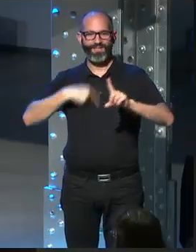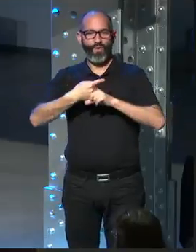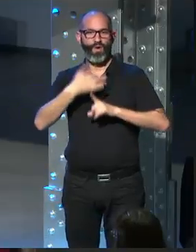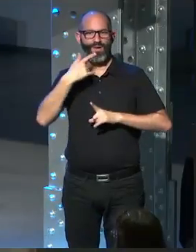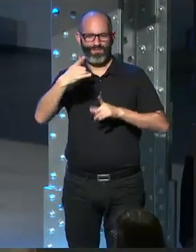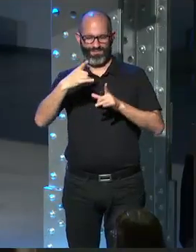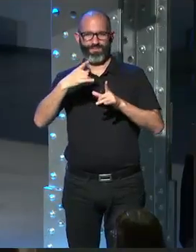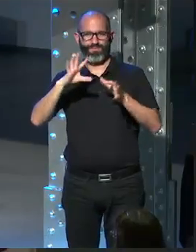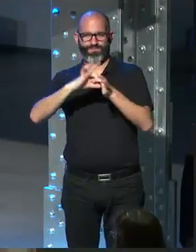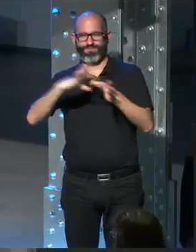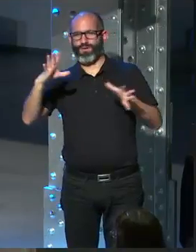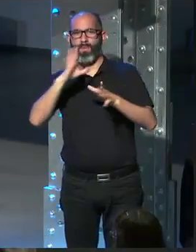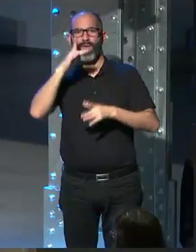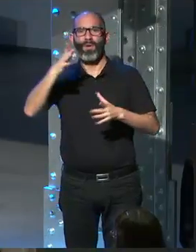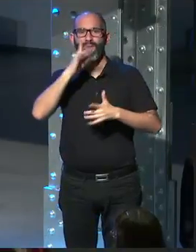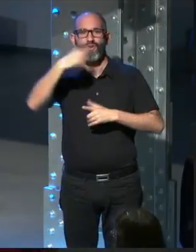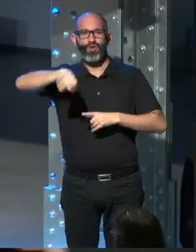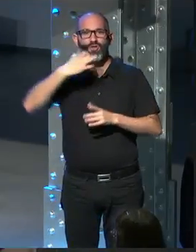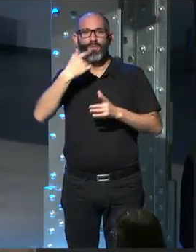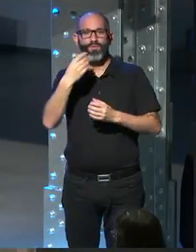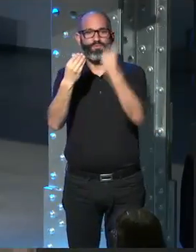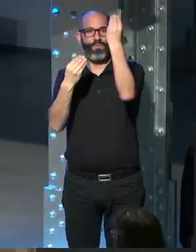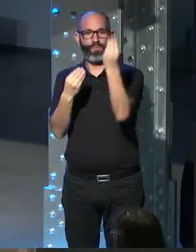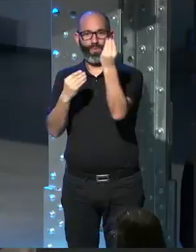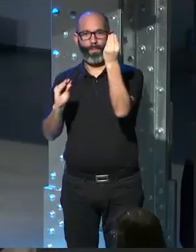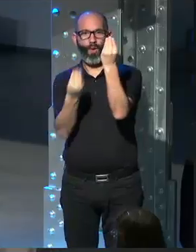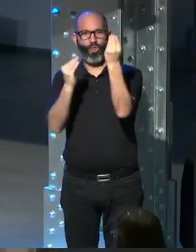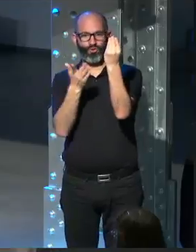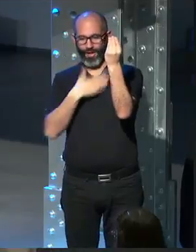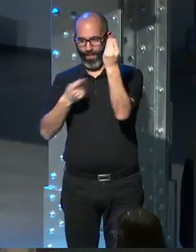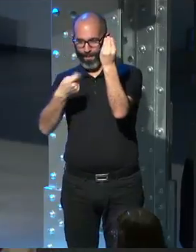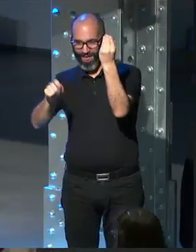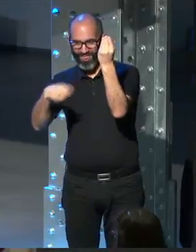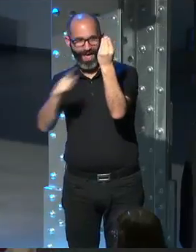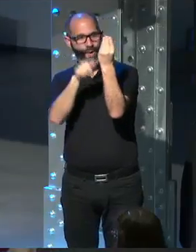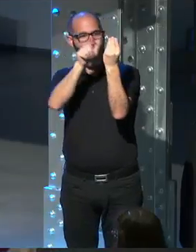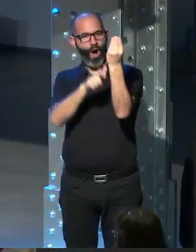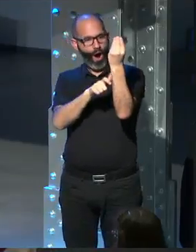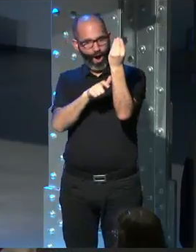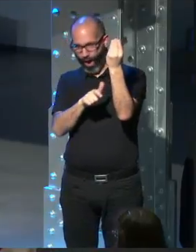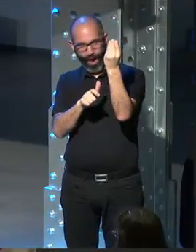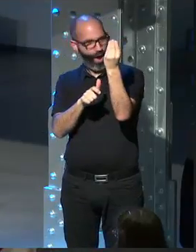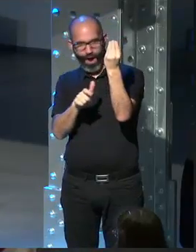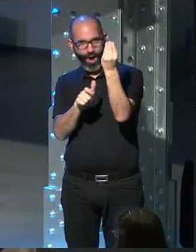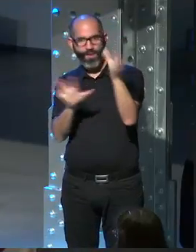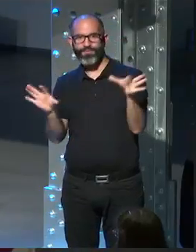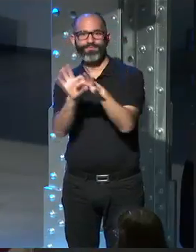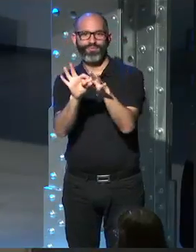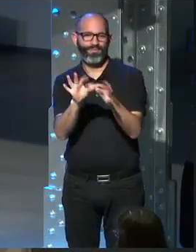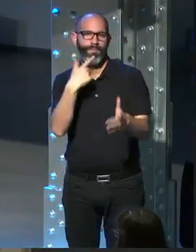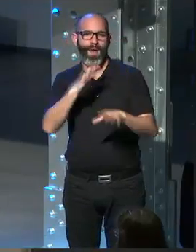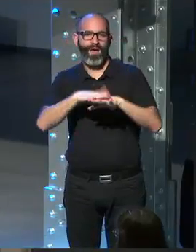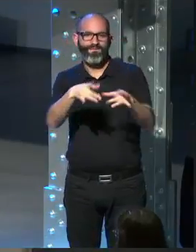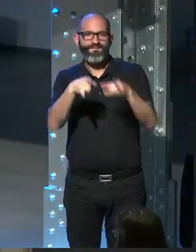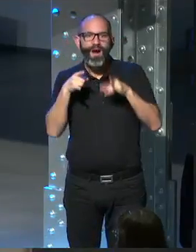que nos gusta mirar a gente y nos gusta mirar caras, especialmente caras atractivas y cosas de este tipo. Y luego presentar la información, presentar